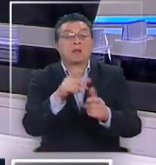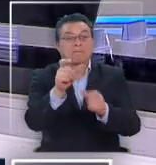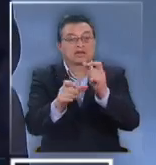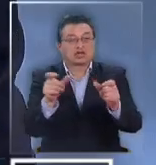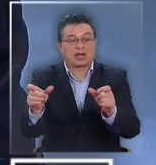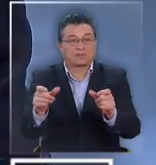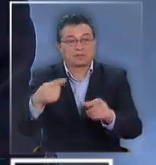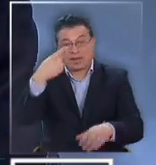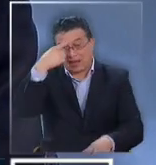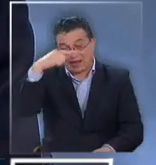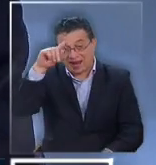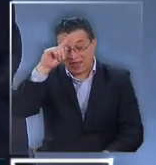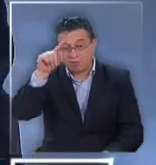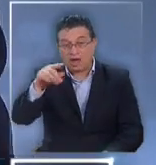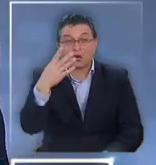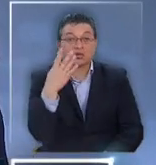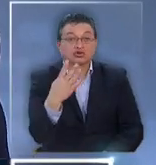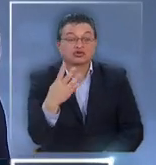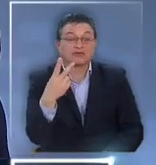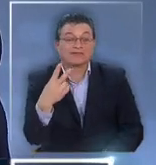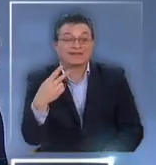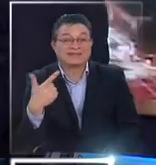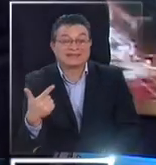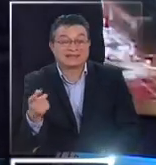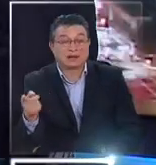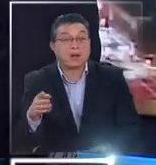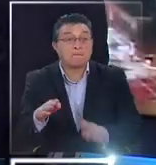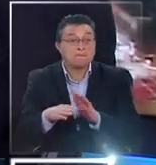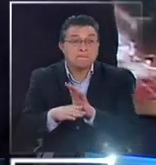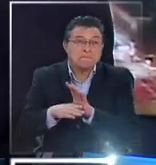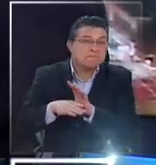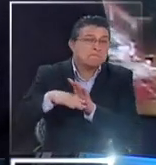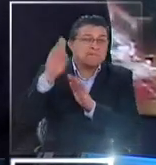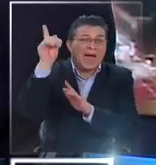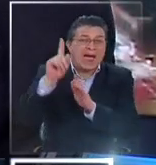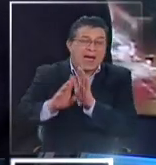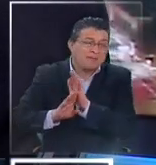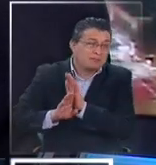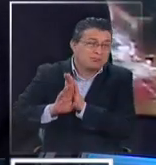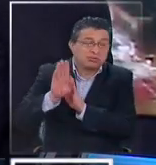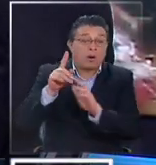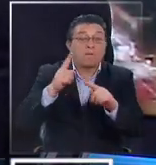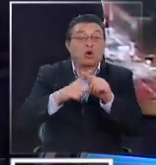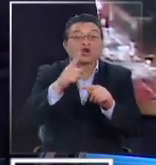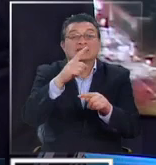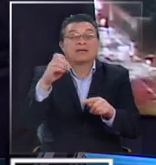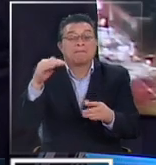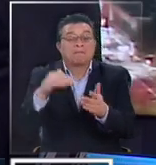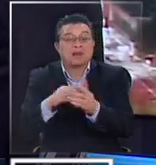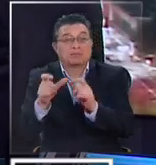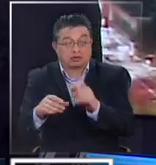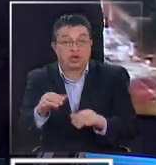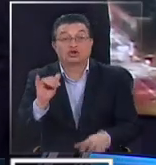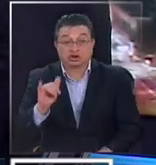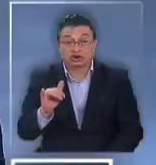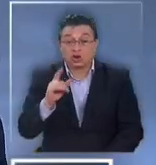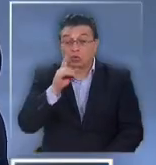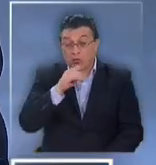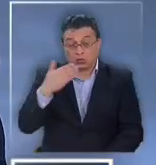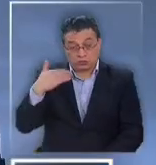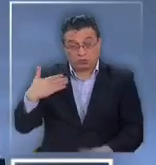escala más 427 es de las ciudades que tienen más por 100.000 habitantes sin duda y se ha disparado ahora